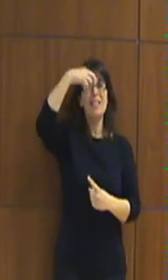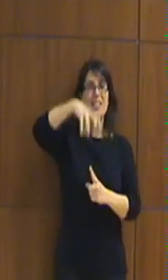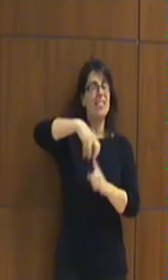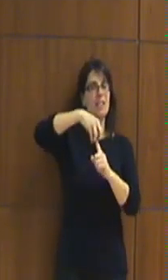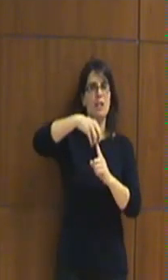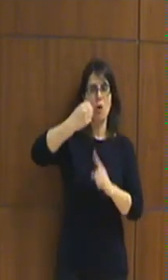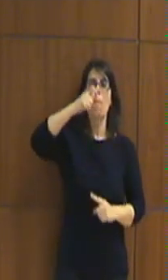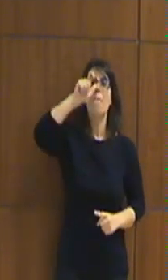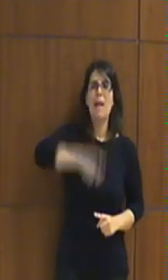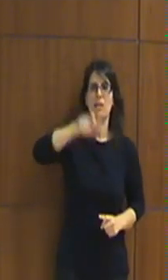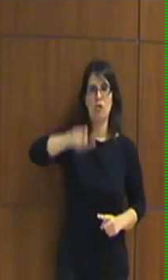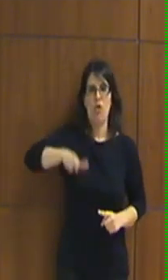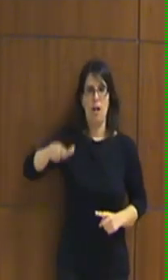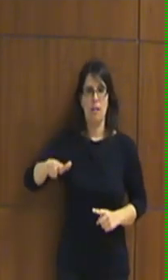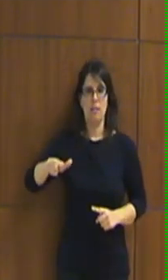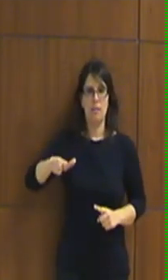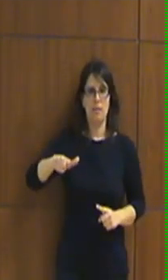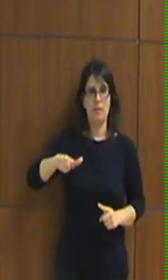de suplirles sus